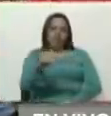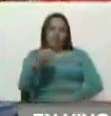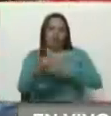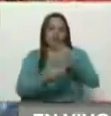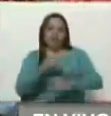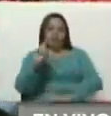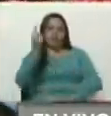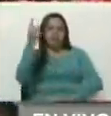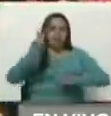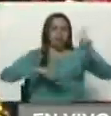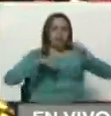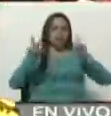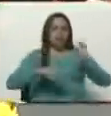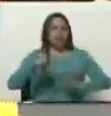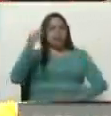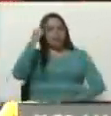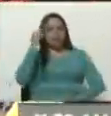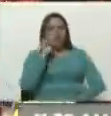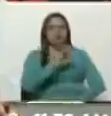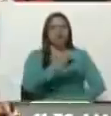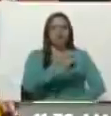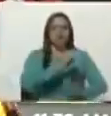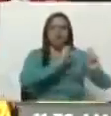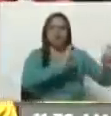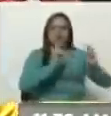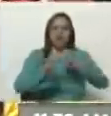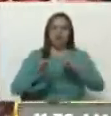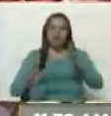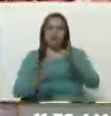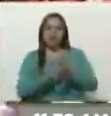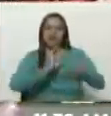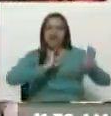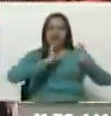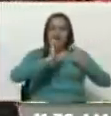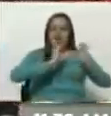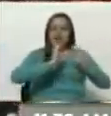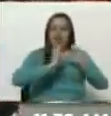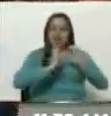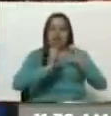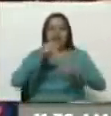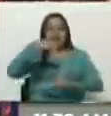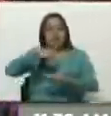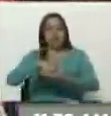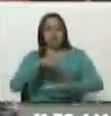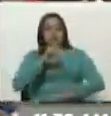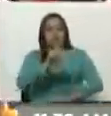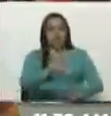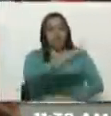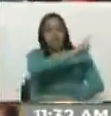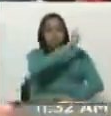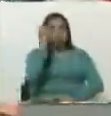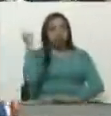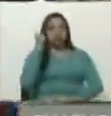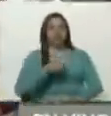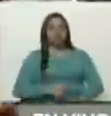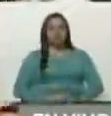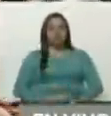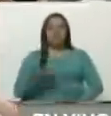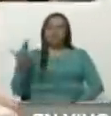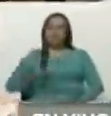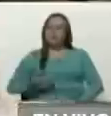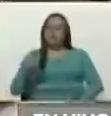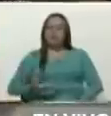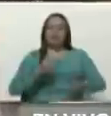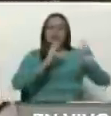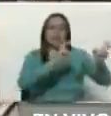ponencia este lunes con el tema en la ética dentro del Partido Socialista Unido de Venezuela. Importante tema